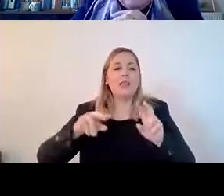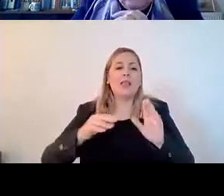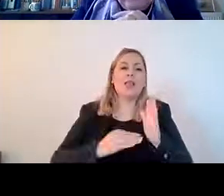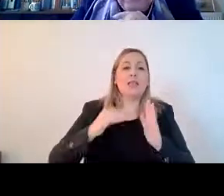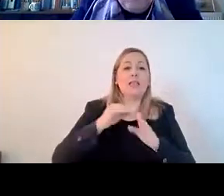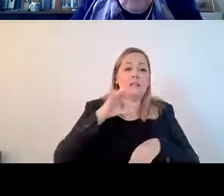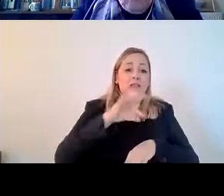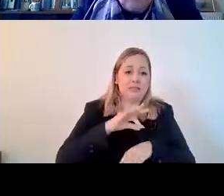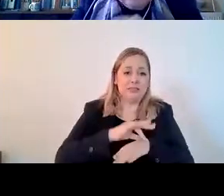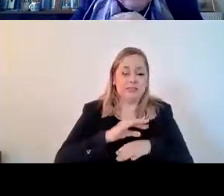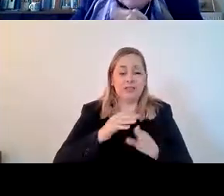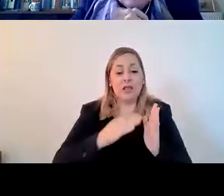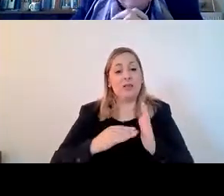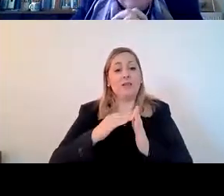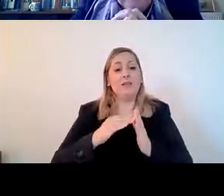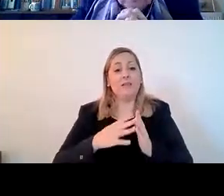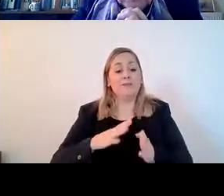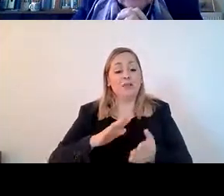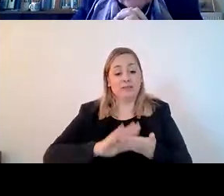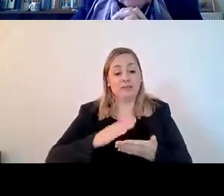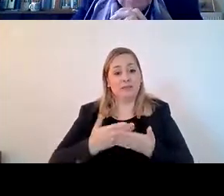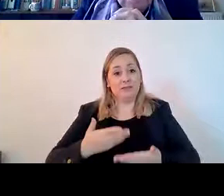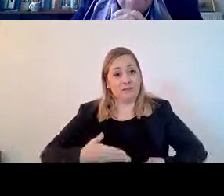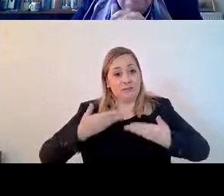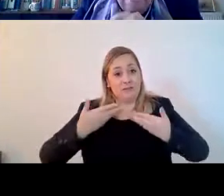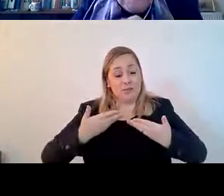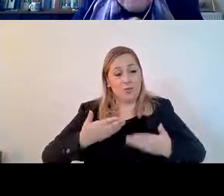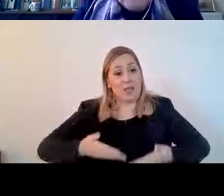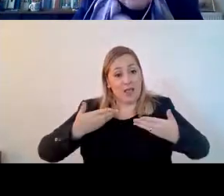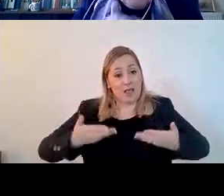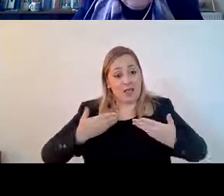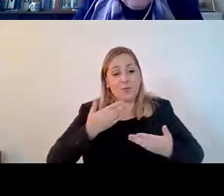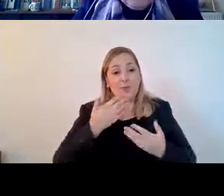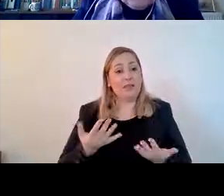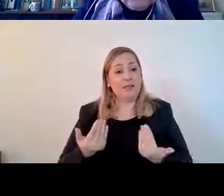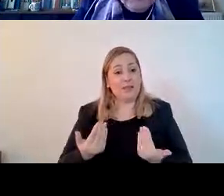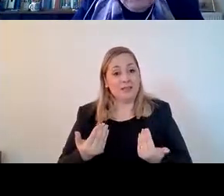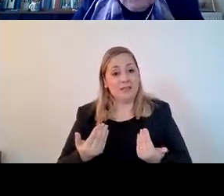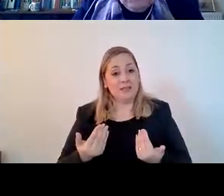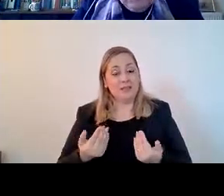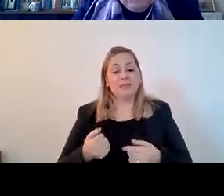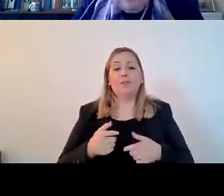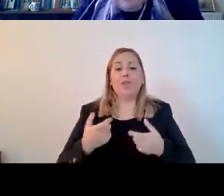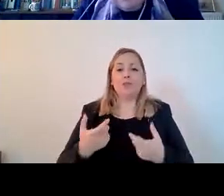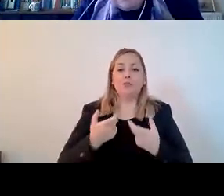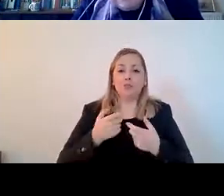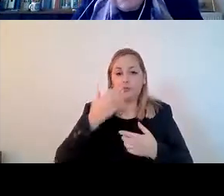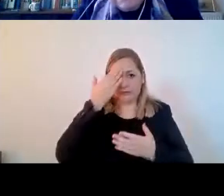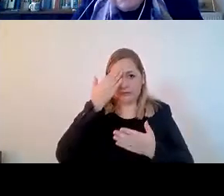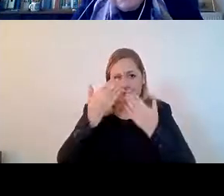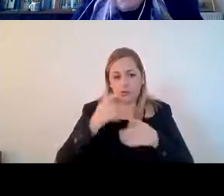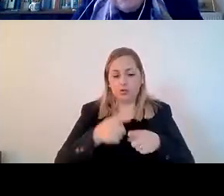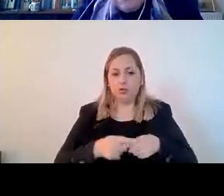del estado de ánimo, de ansiedad y de ajuste social. Este enfoque psicoterapéutico es rentable y